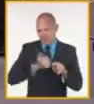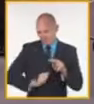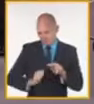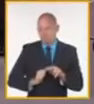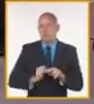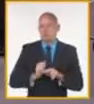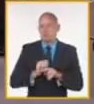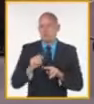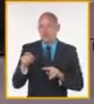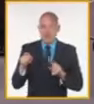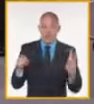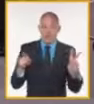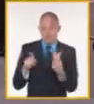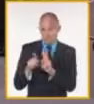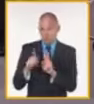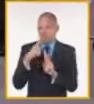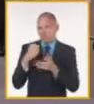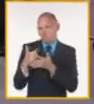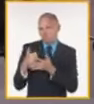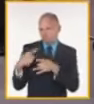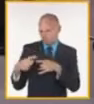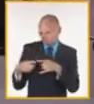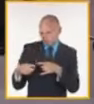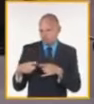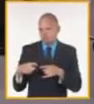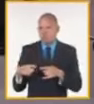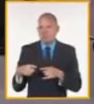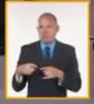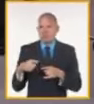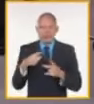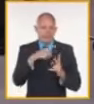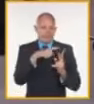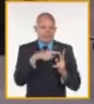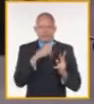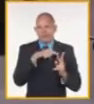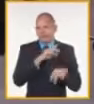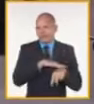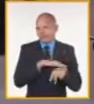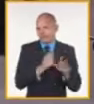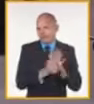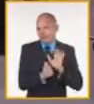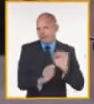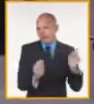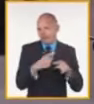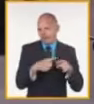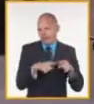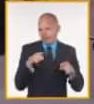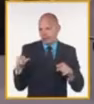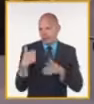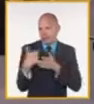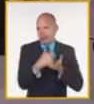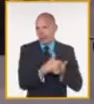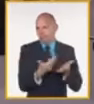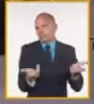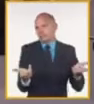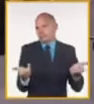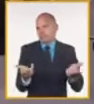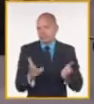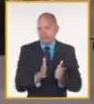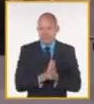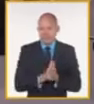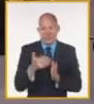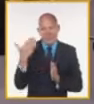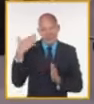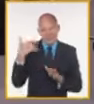encontré un dato el cambio Quizás es que frometa era los everglade Y estos Ahora son en Naples no está en Naples y naple es